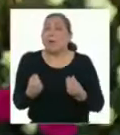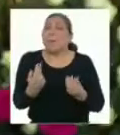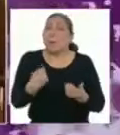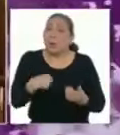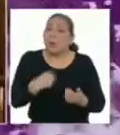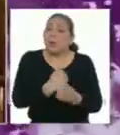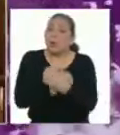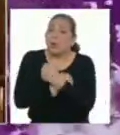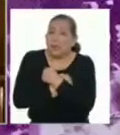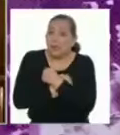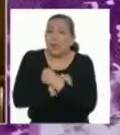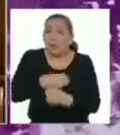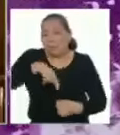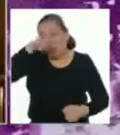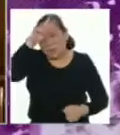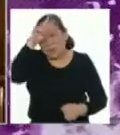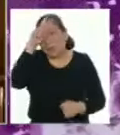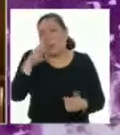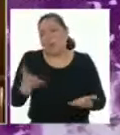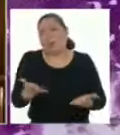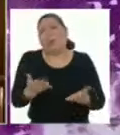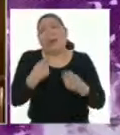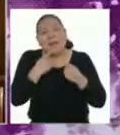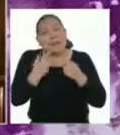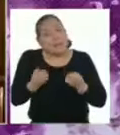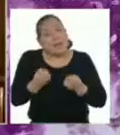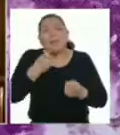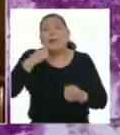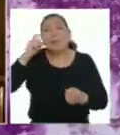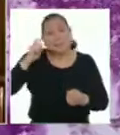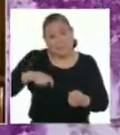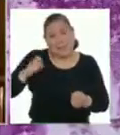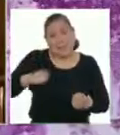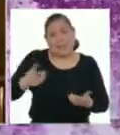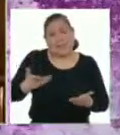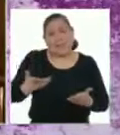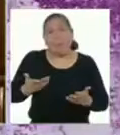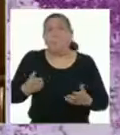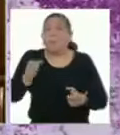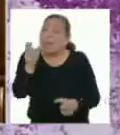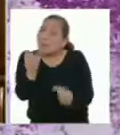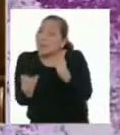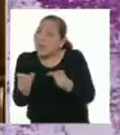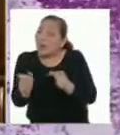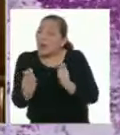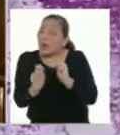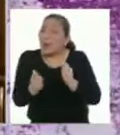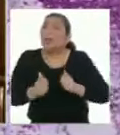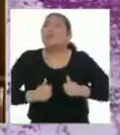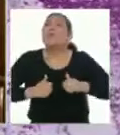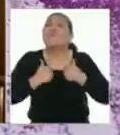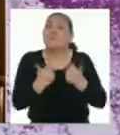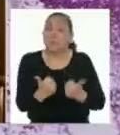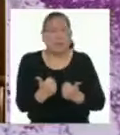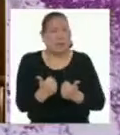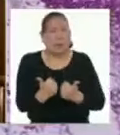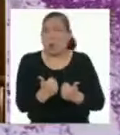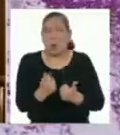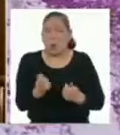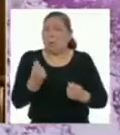para nuestra querida patria, para la cual estamos necesitados de dirigentes que entreguen su vida y